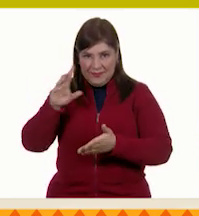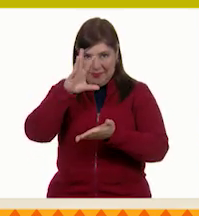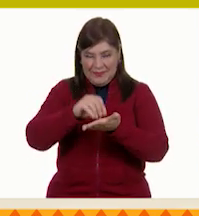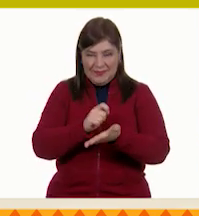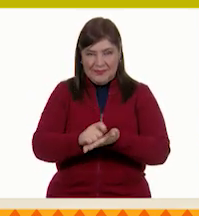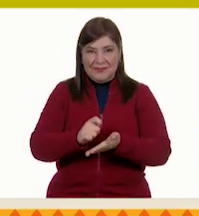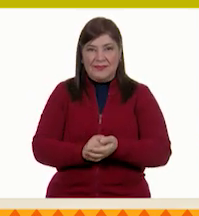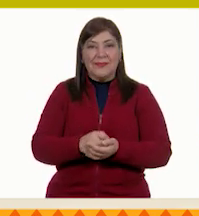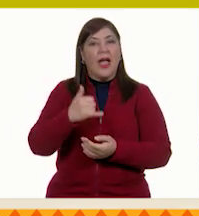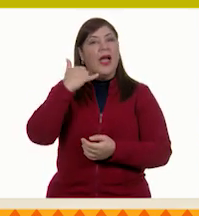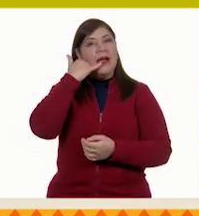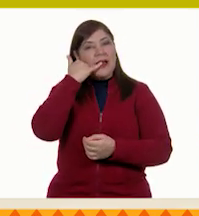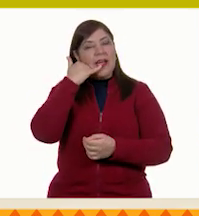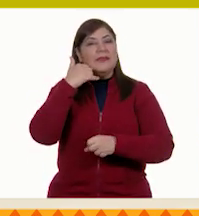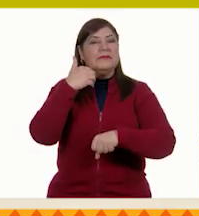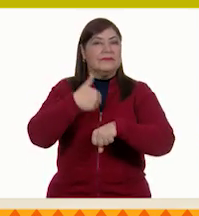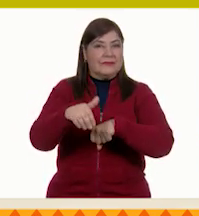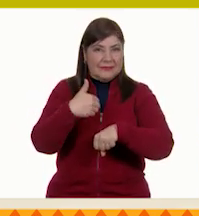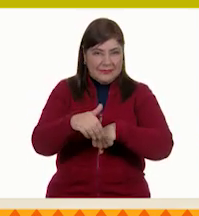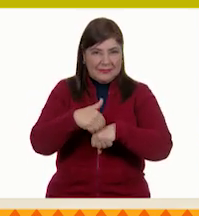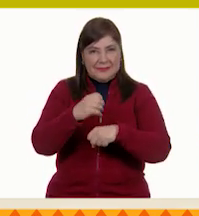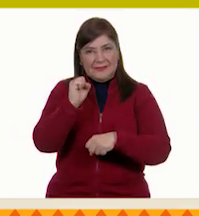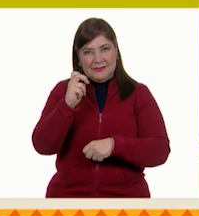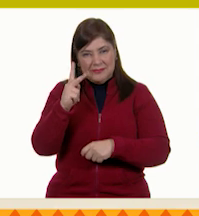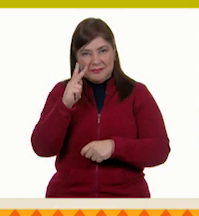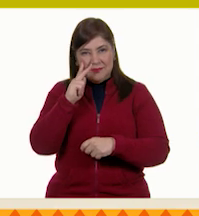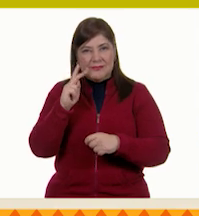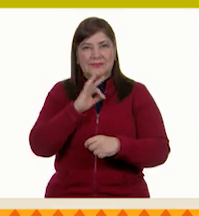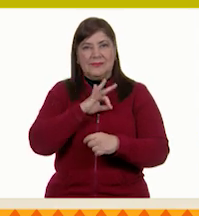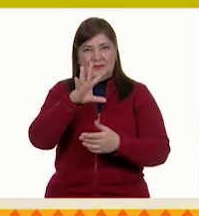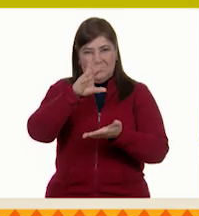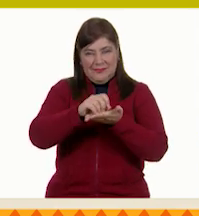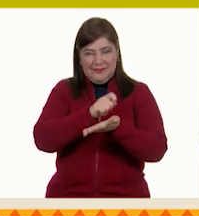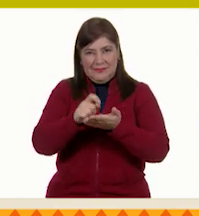@CEPMX. Teléfonos Educatel